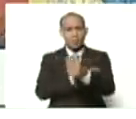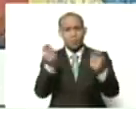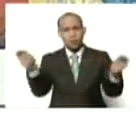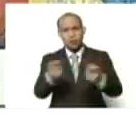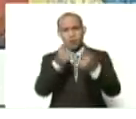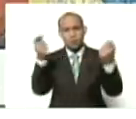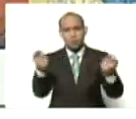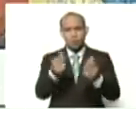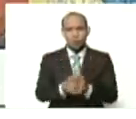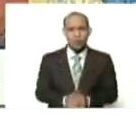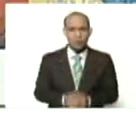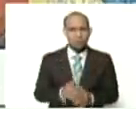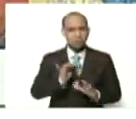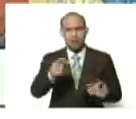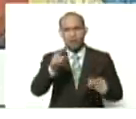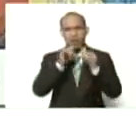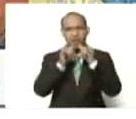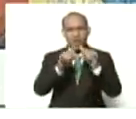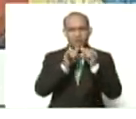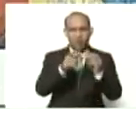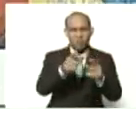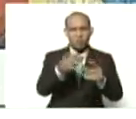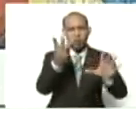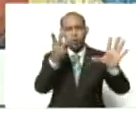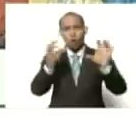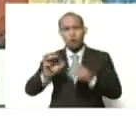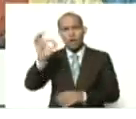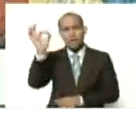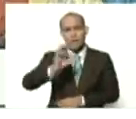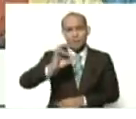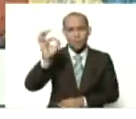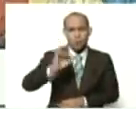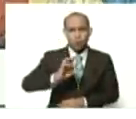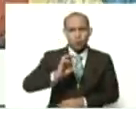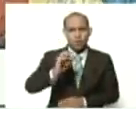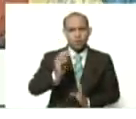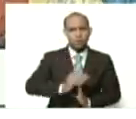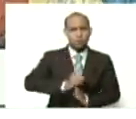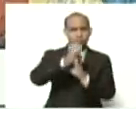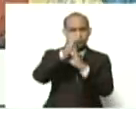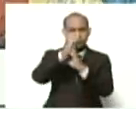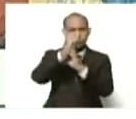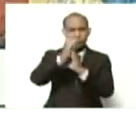Ya no es noticia el hecho de que el 80% del liderazgo